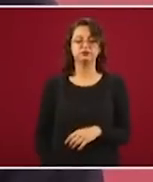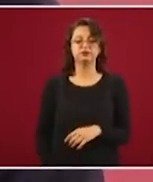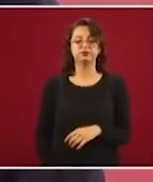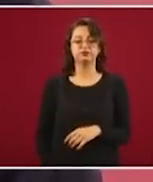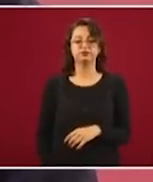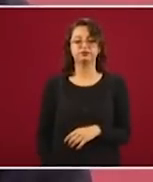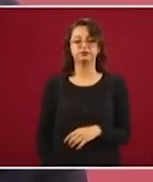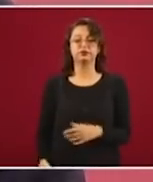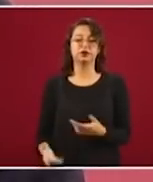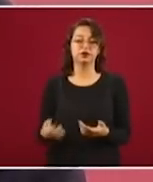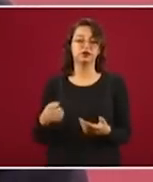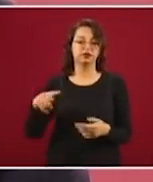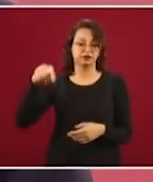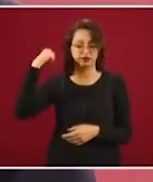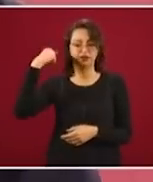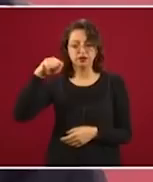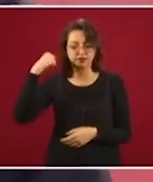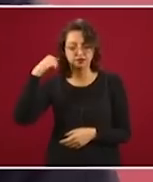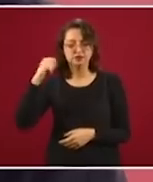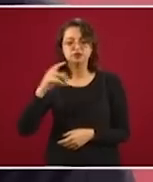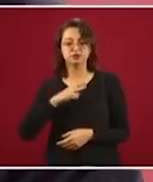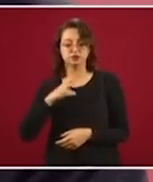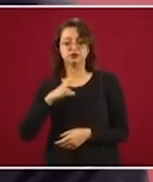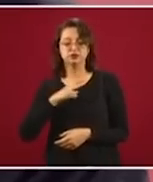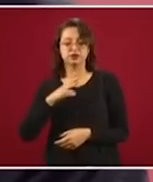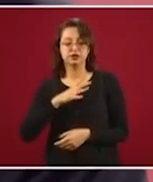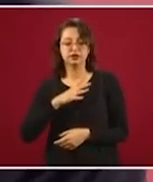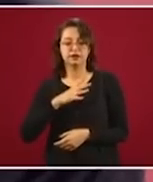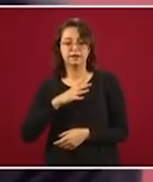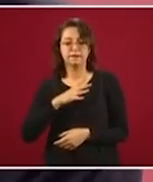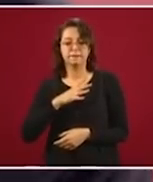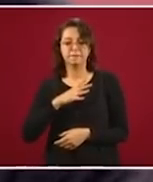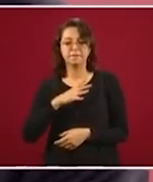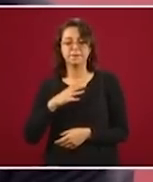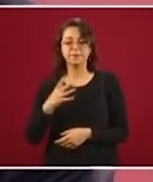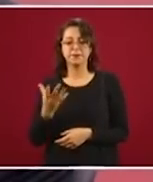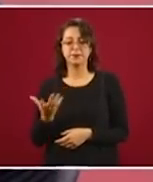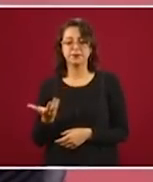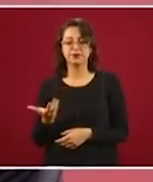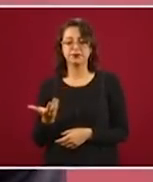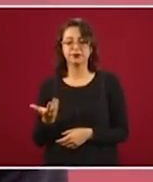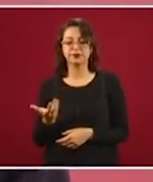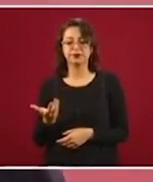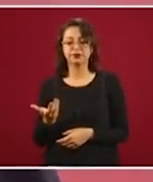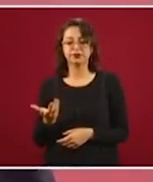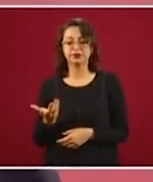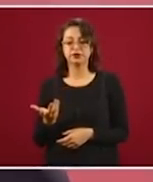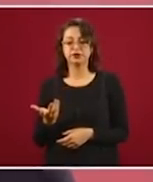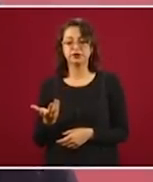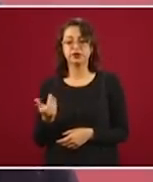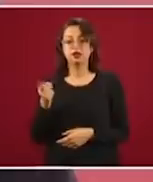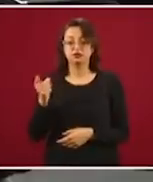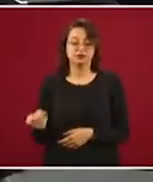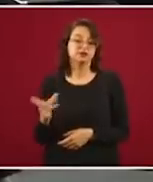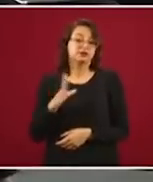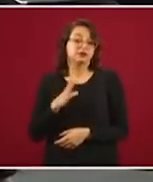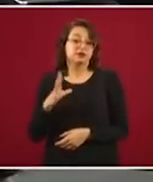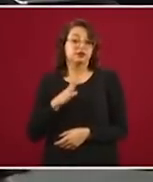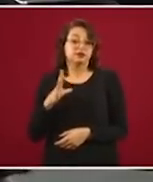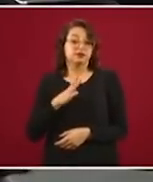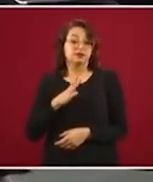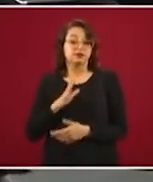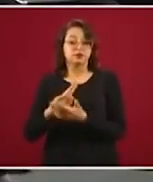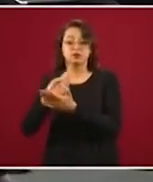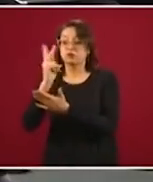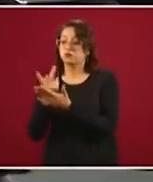por ejemplo, en Tabasco, ahí se tenía y se quitó,